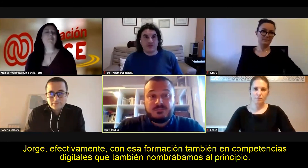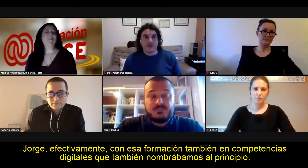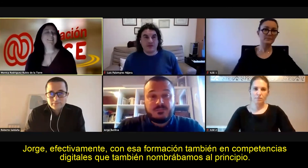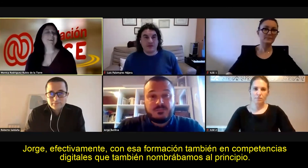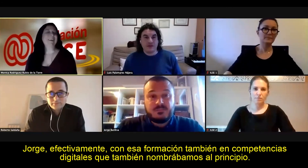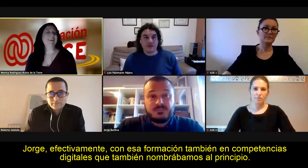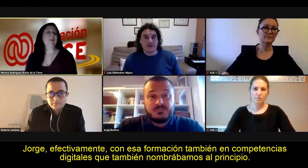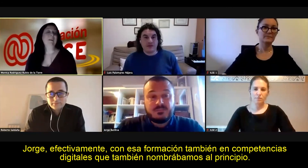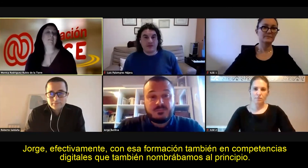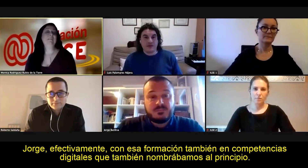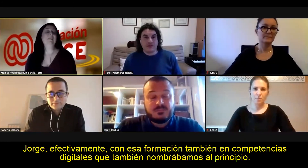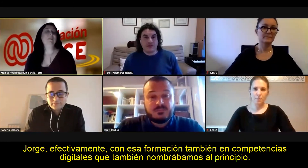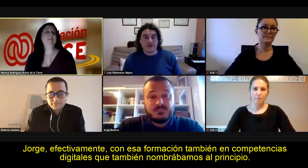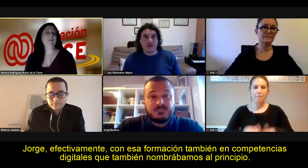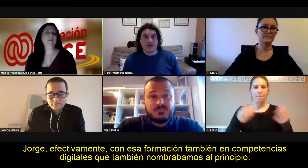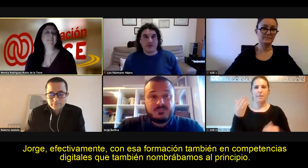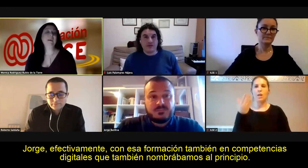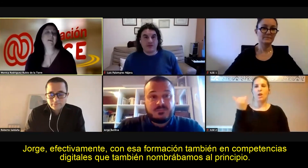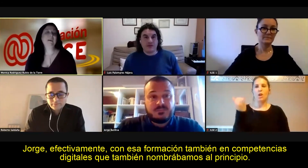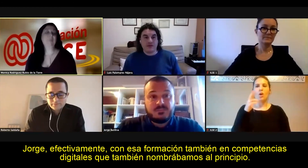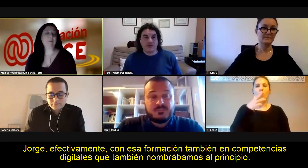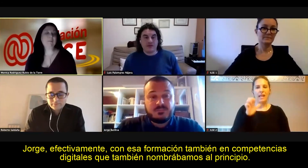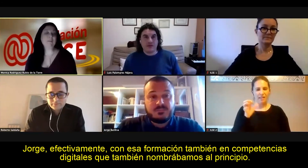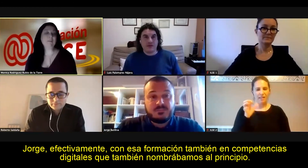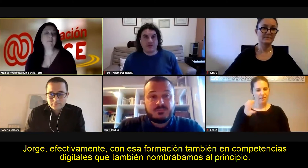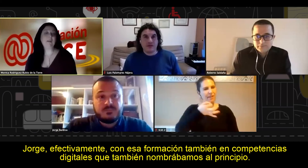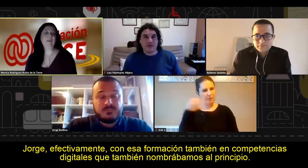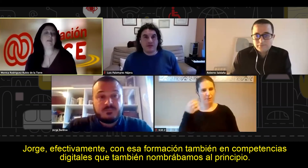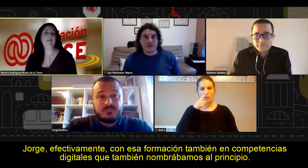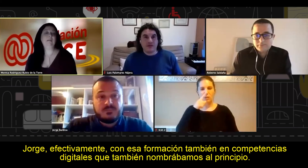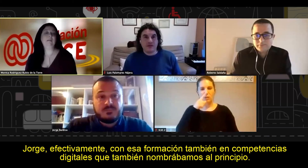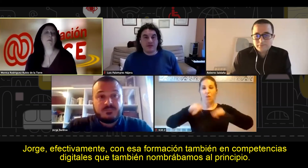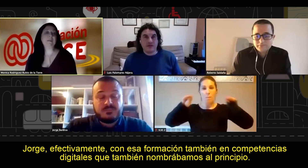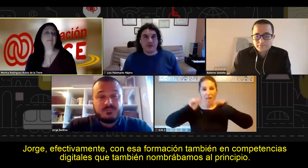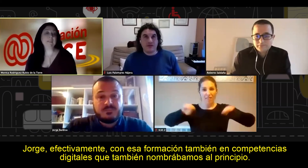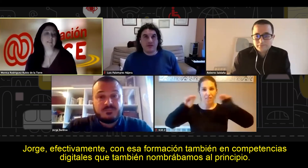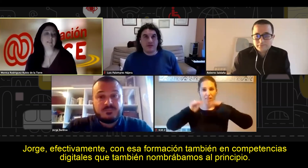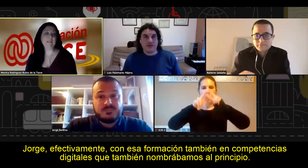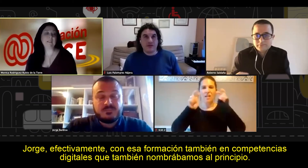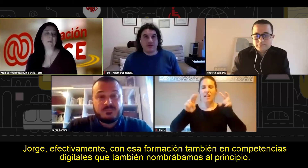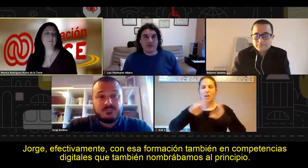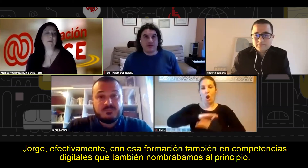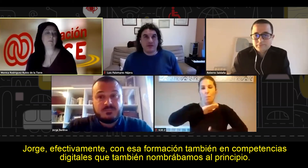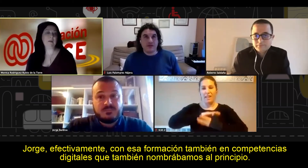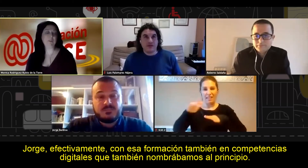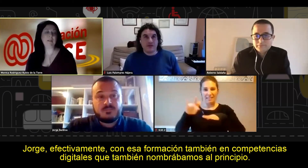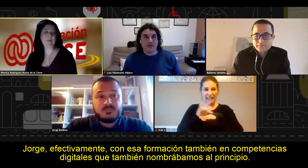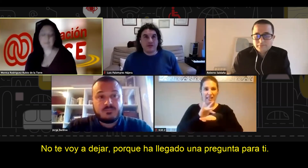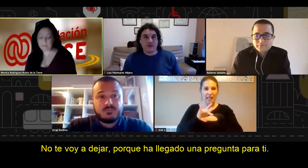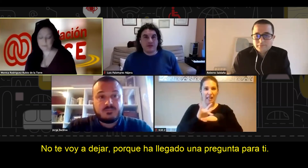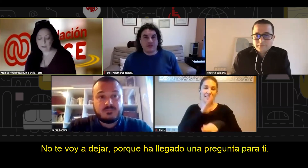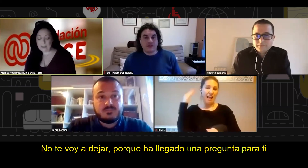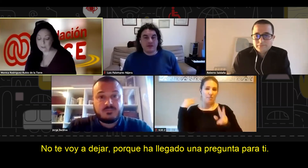Pues Jorge, efectivamente, con esa formación también en competencias digitales que también nombrábamos al